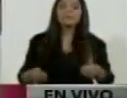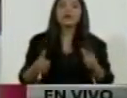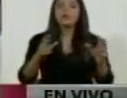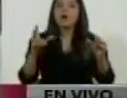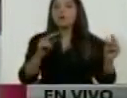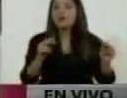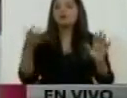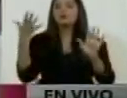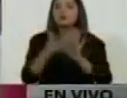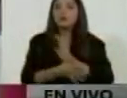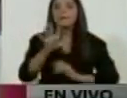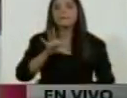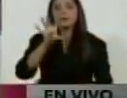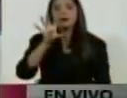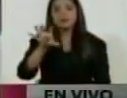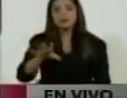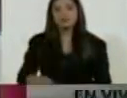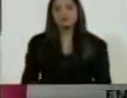país,